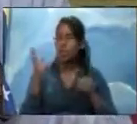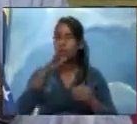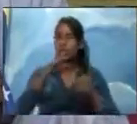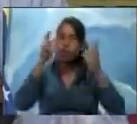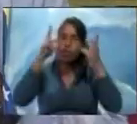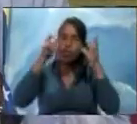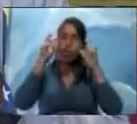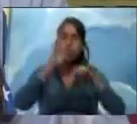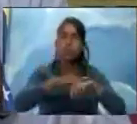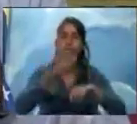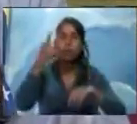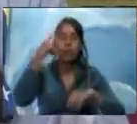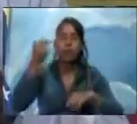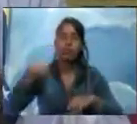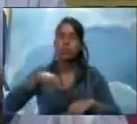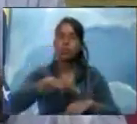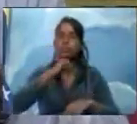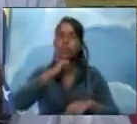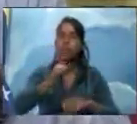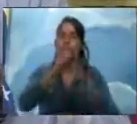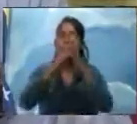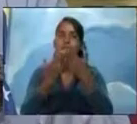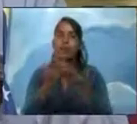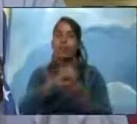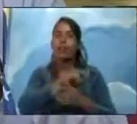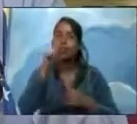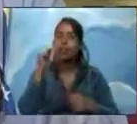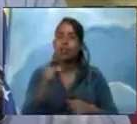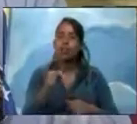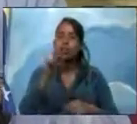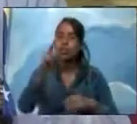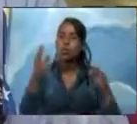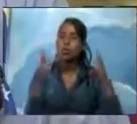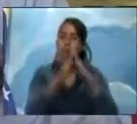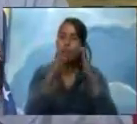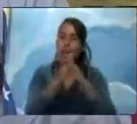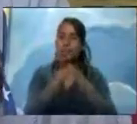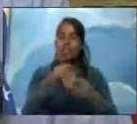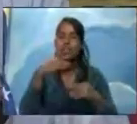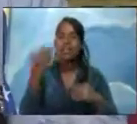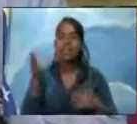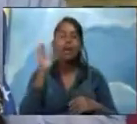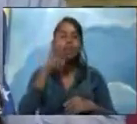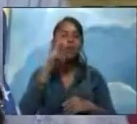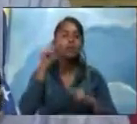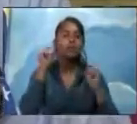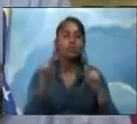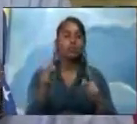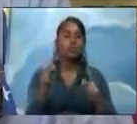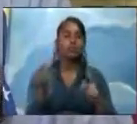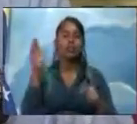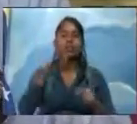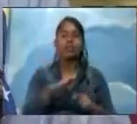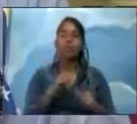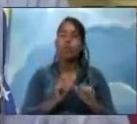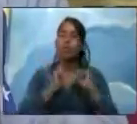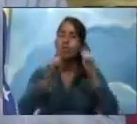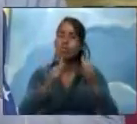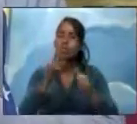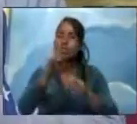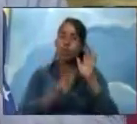nosotros acá, porque para nosotros es la palabra de hoy. Usted, cielote, en su casa es la palabra. ¿Qué está viendo usted? Estamos comenzando